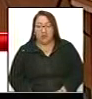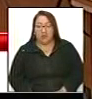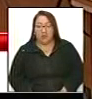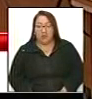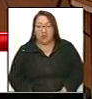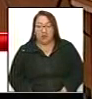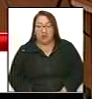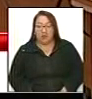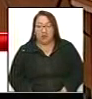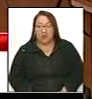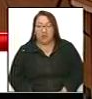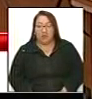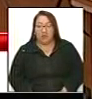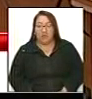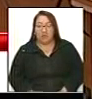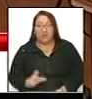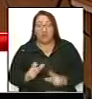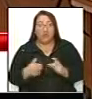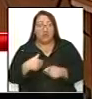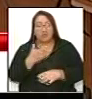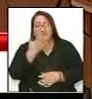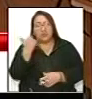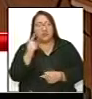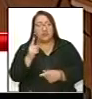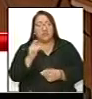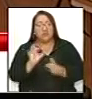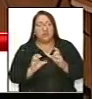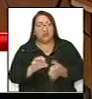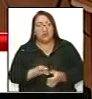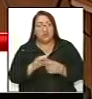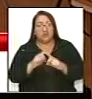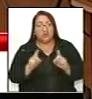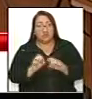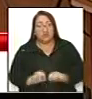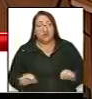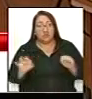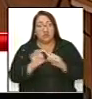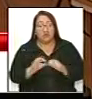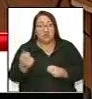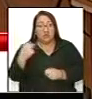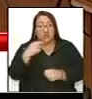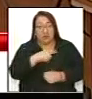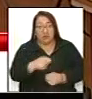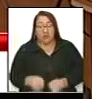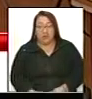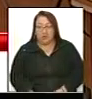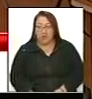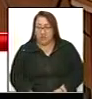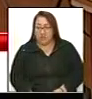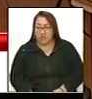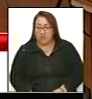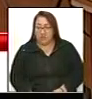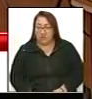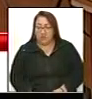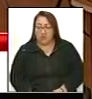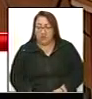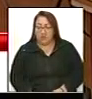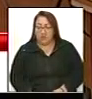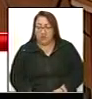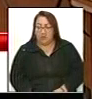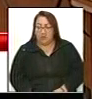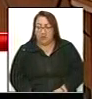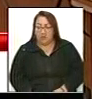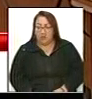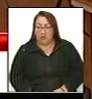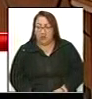el Congreso omitimos a los especialistas y creo que es importantísima la presencia de ellos porque nos pueden dar un análisis